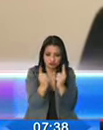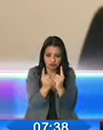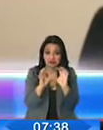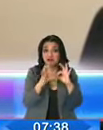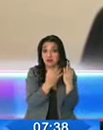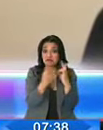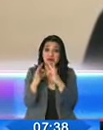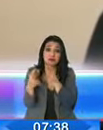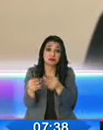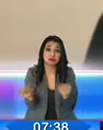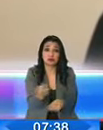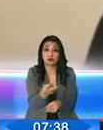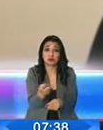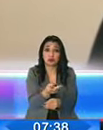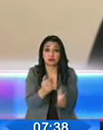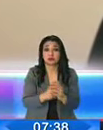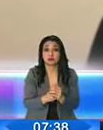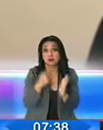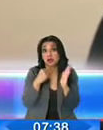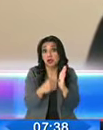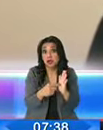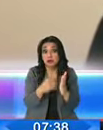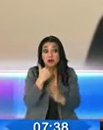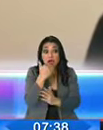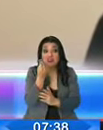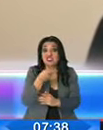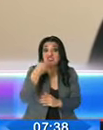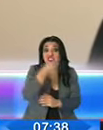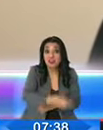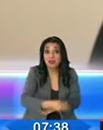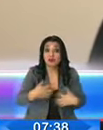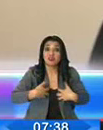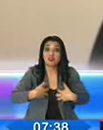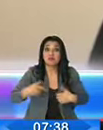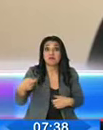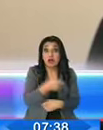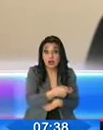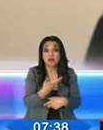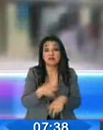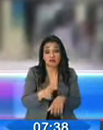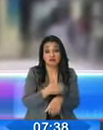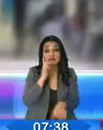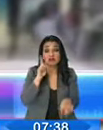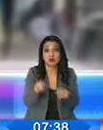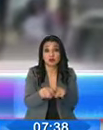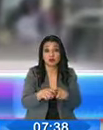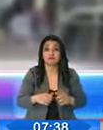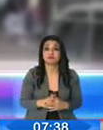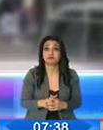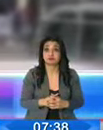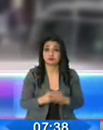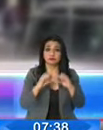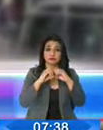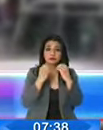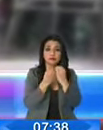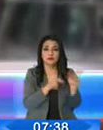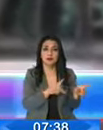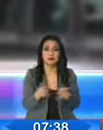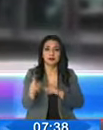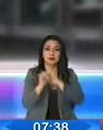obviamente, tal vez en animales, tal vez en dinero. Ha existido ese tipo. Plan Internacional hizo una encuesta